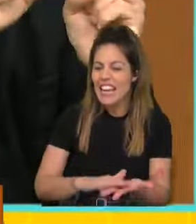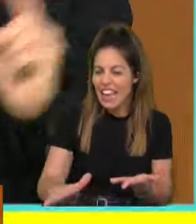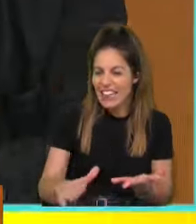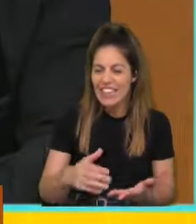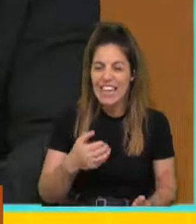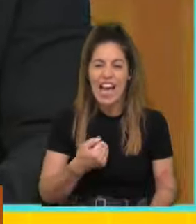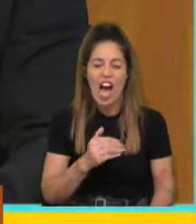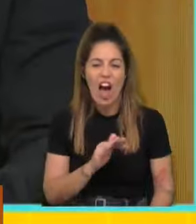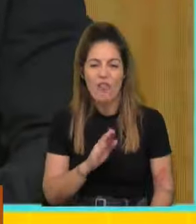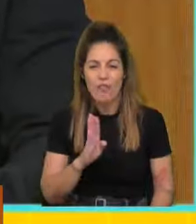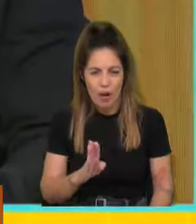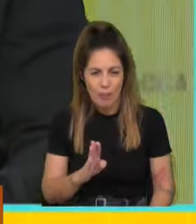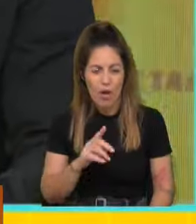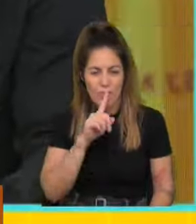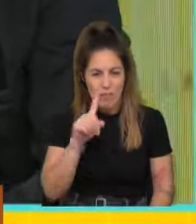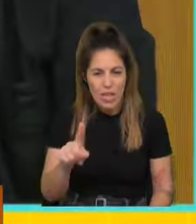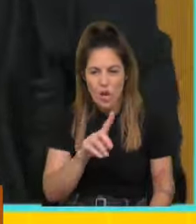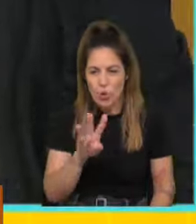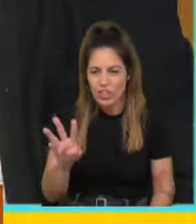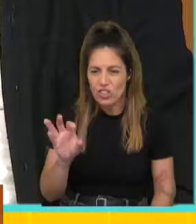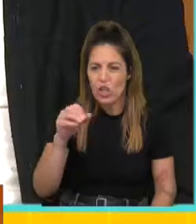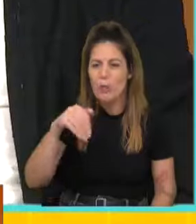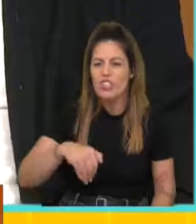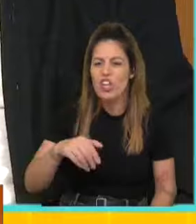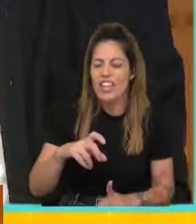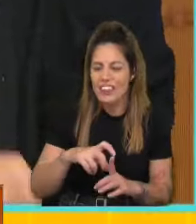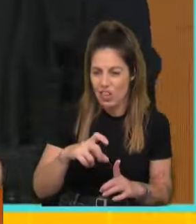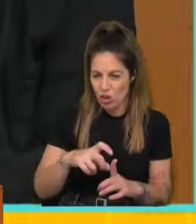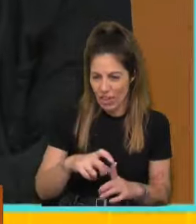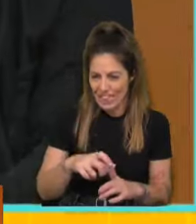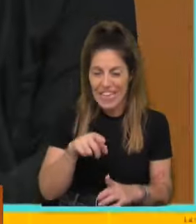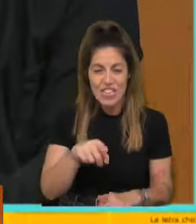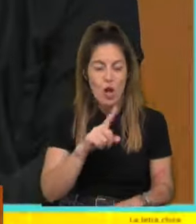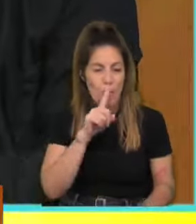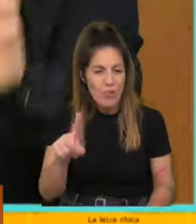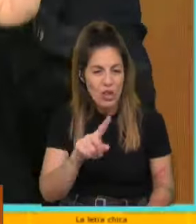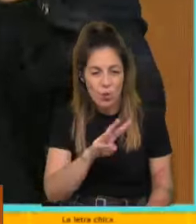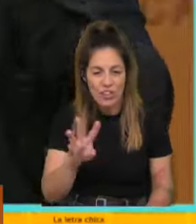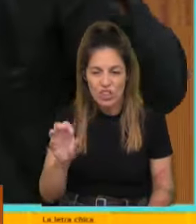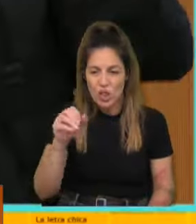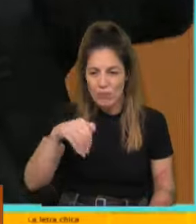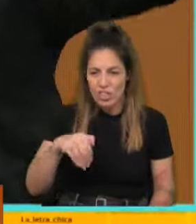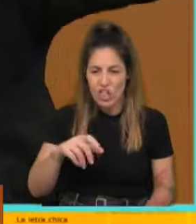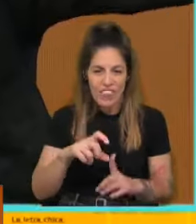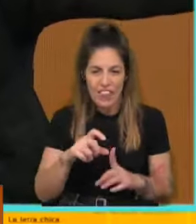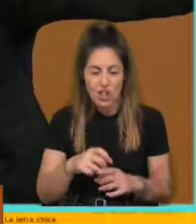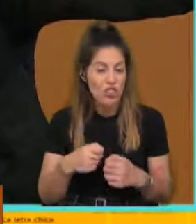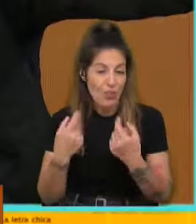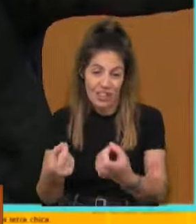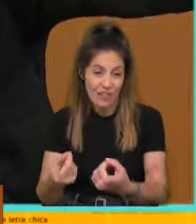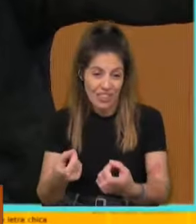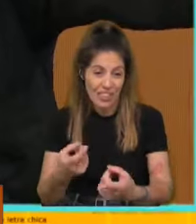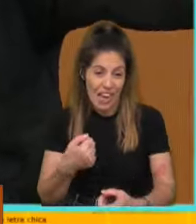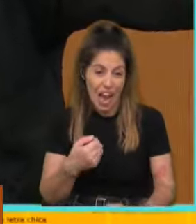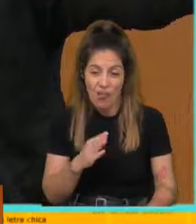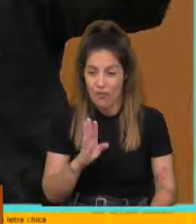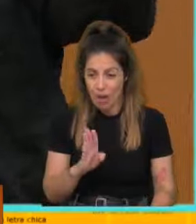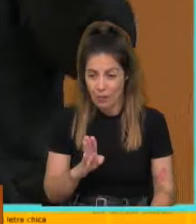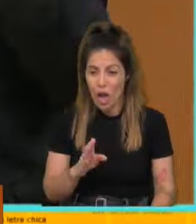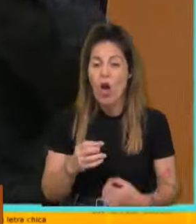safap son 1400 millones de dólares esos 1400 millones de dólares no se van a transferir más a la safap por